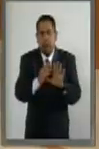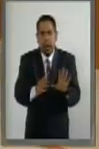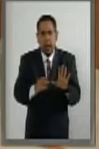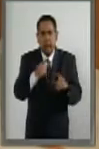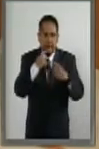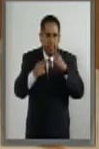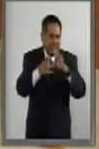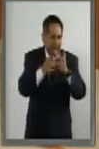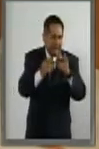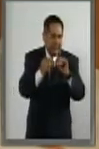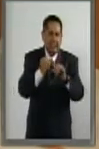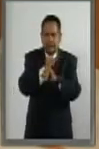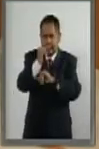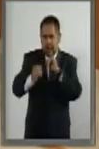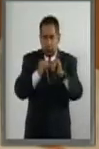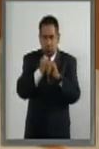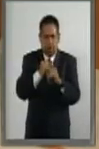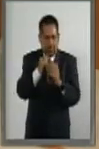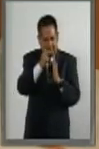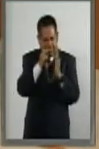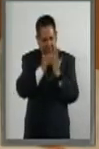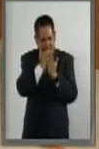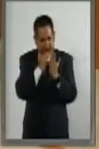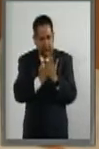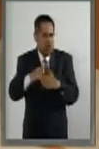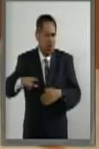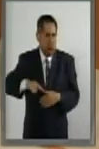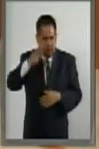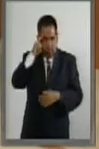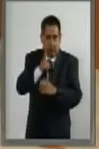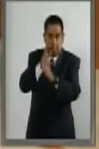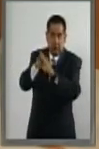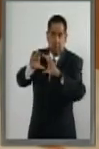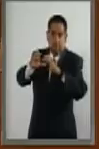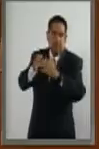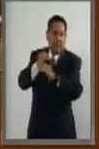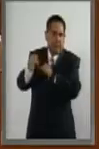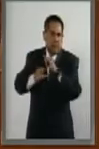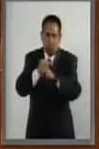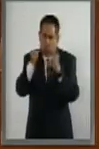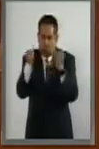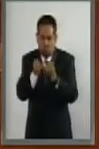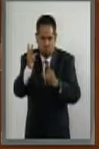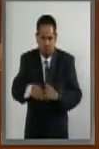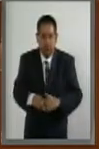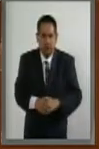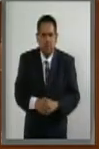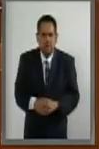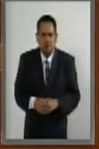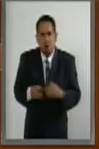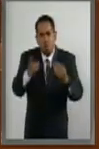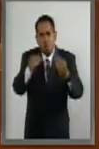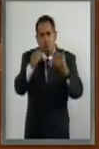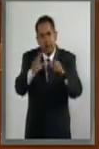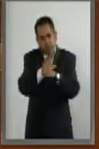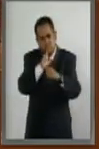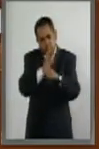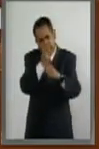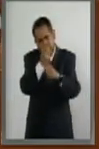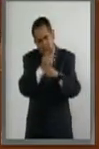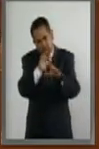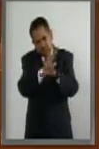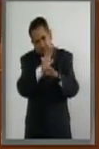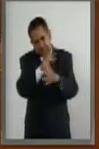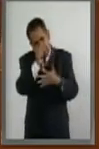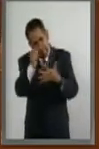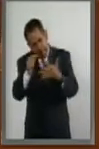los instrumentos internacionales de los que el Estado mexicano es parte. Son muchas modificaciones que se